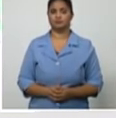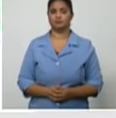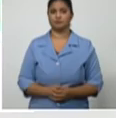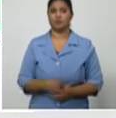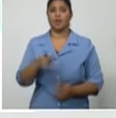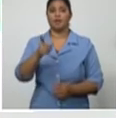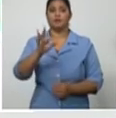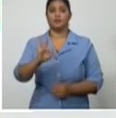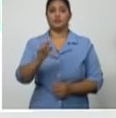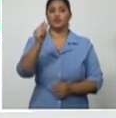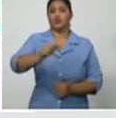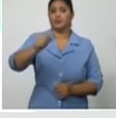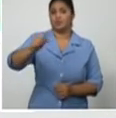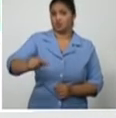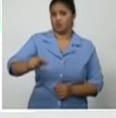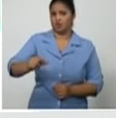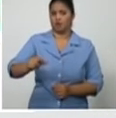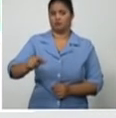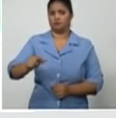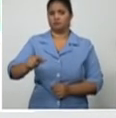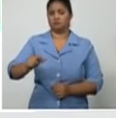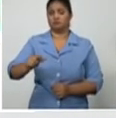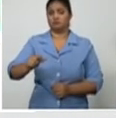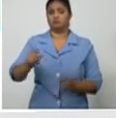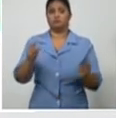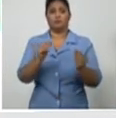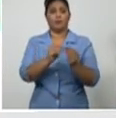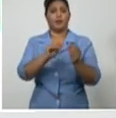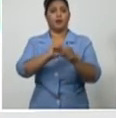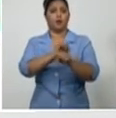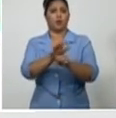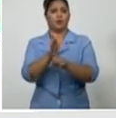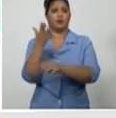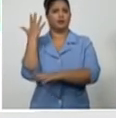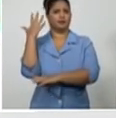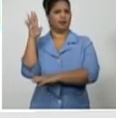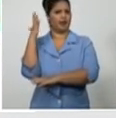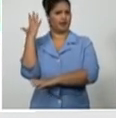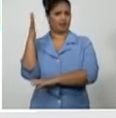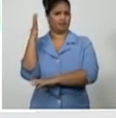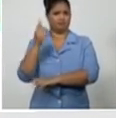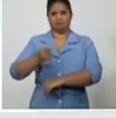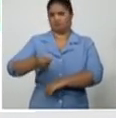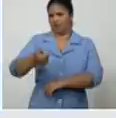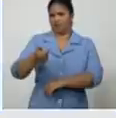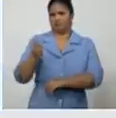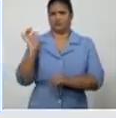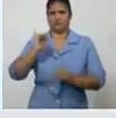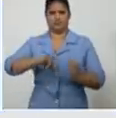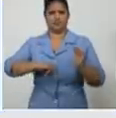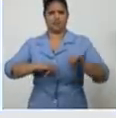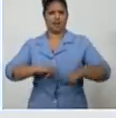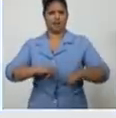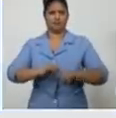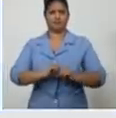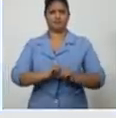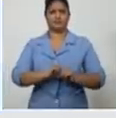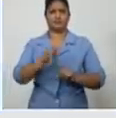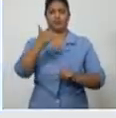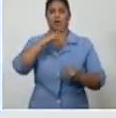casos importados que arribaron recientemente a nuestro país. De Artemisa se diagnosticaron